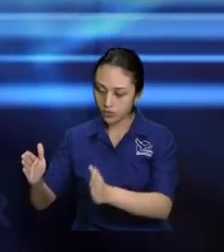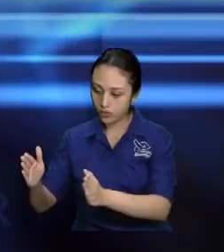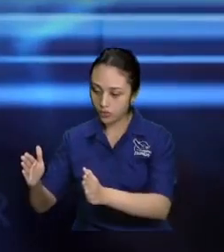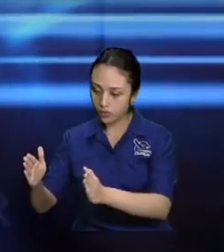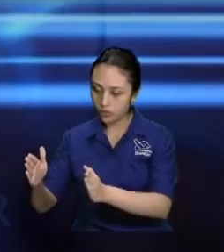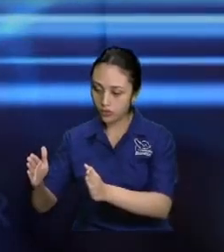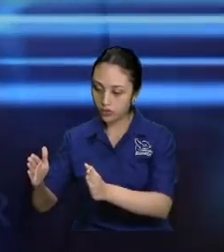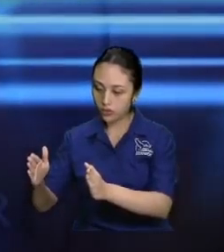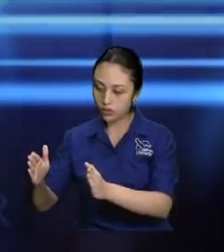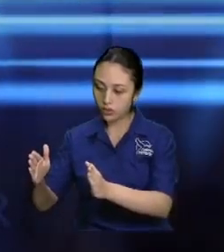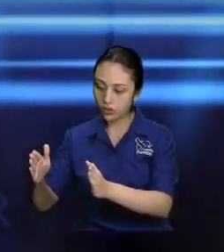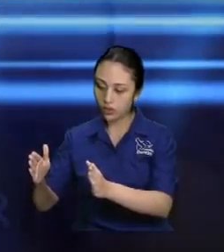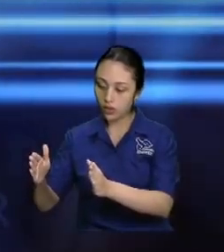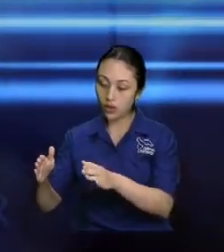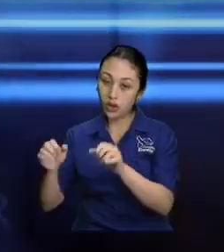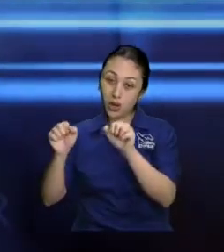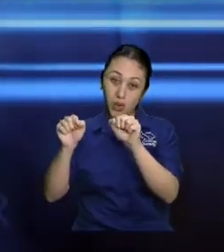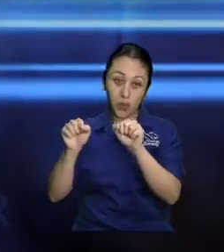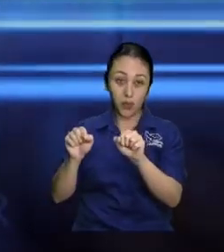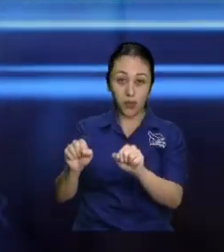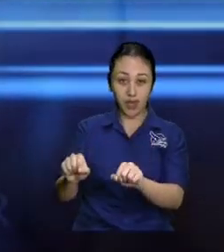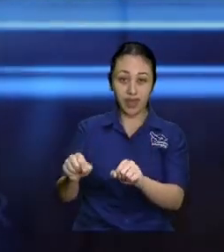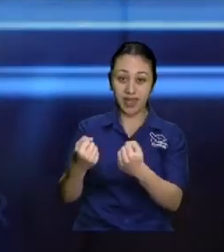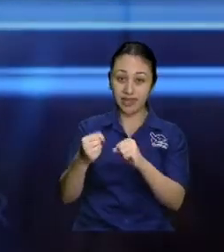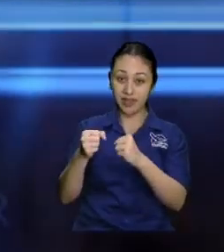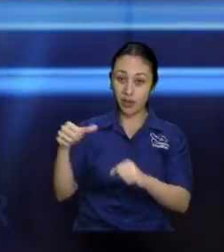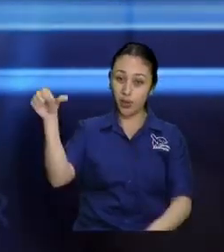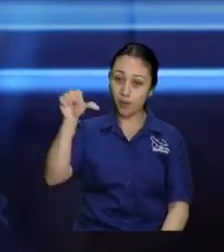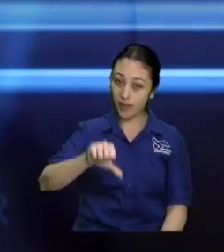estar edificando medio torcido.